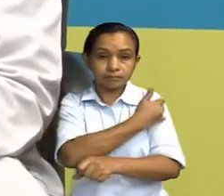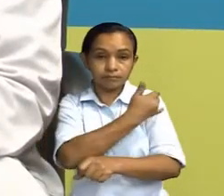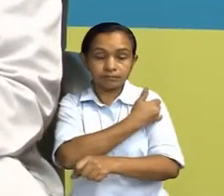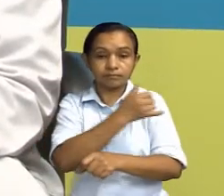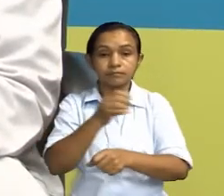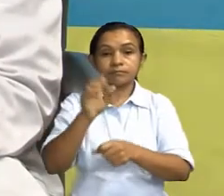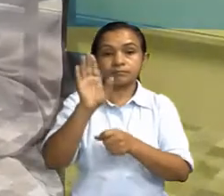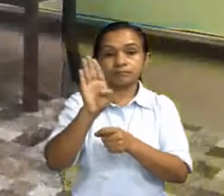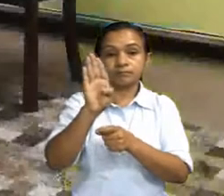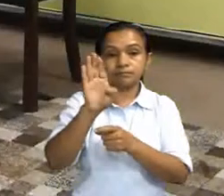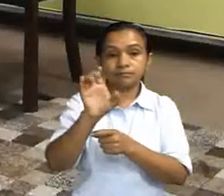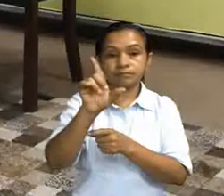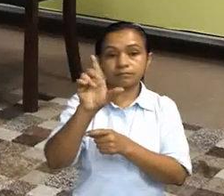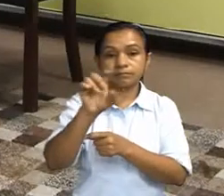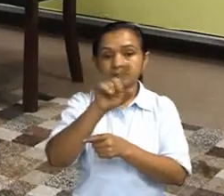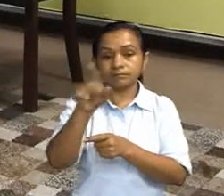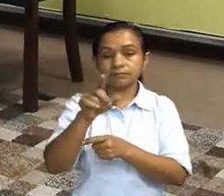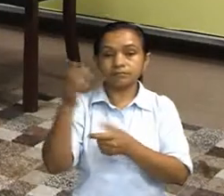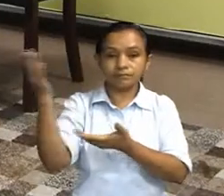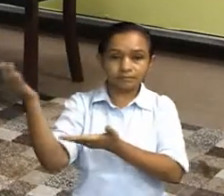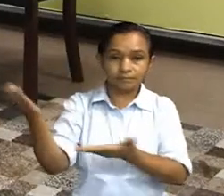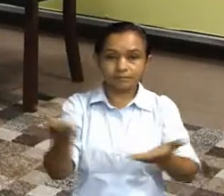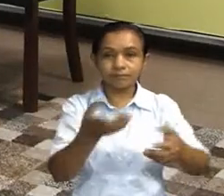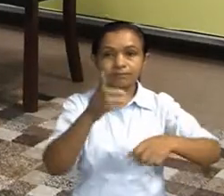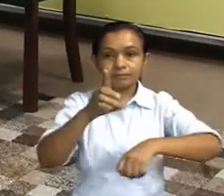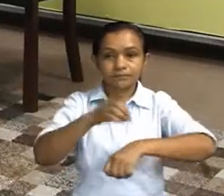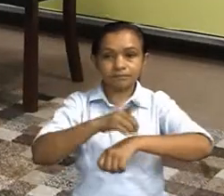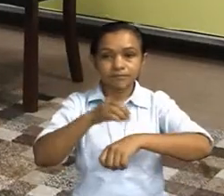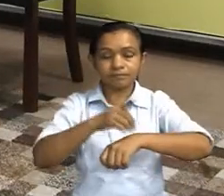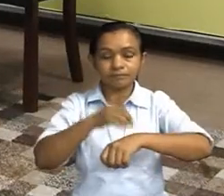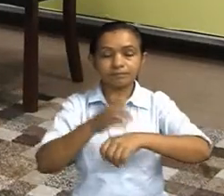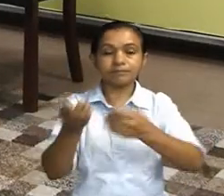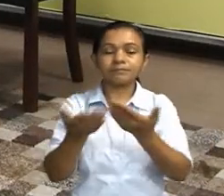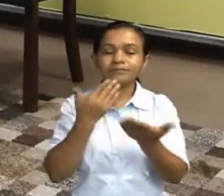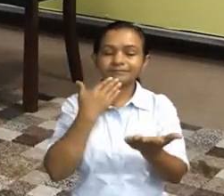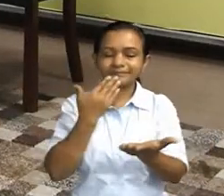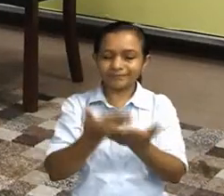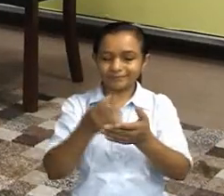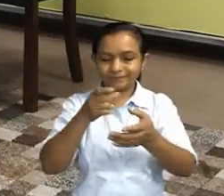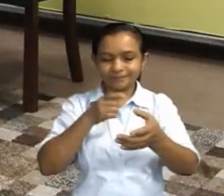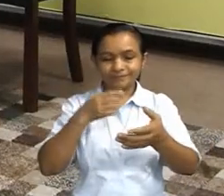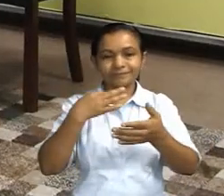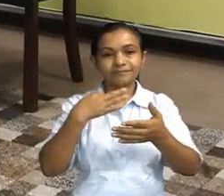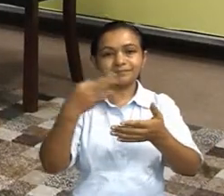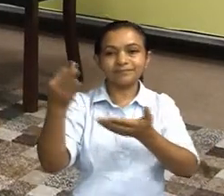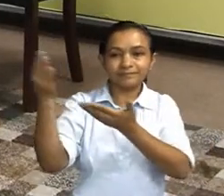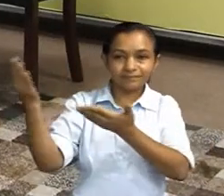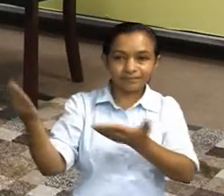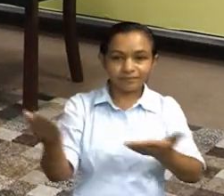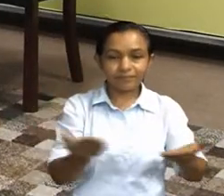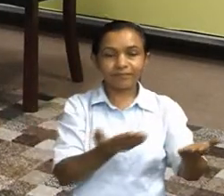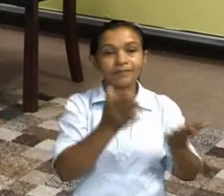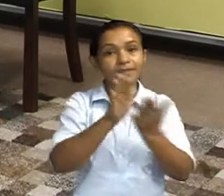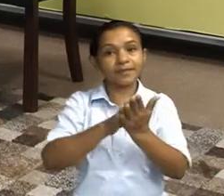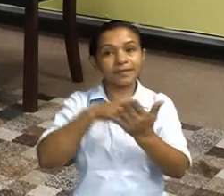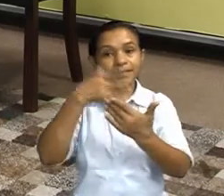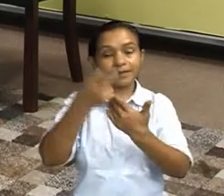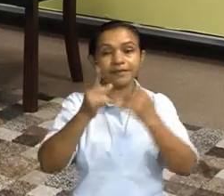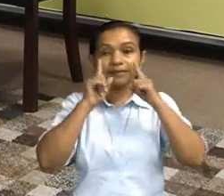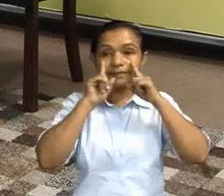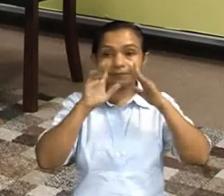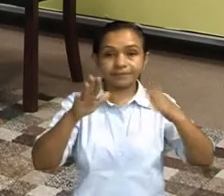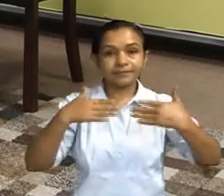Fernando Vélez Pai. Bienvenida, doctora, mucho gusto. Muchas gracias. Nuevamente, gracias por la invitación. Nuevamente bienvenida a tenerla aquí en este programa Prevenir es